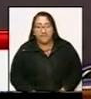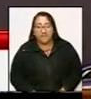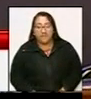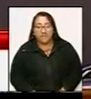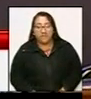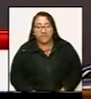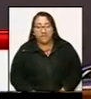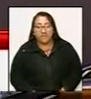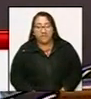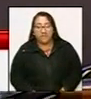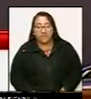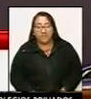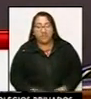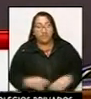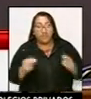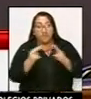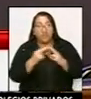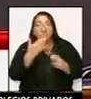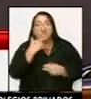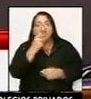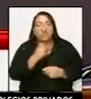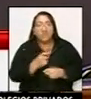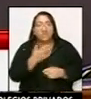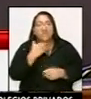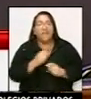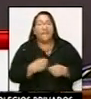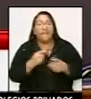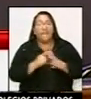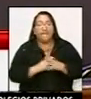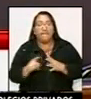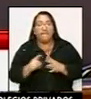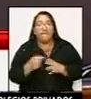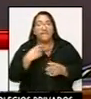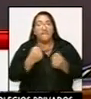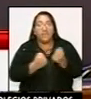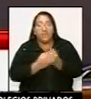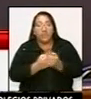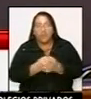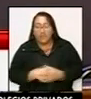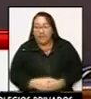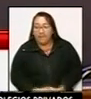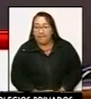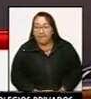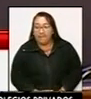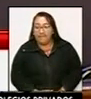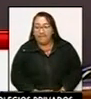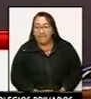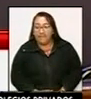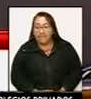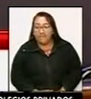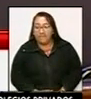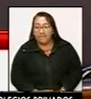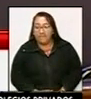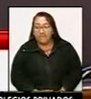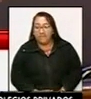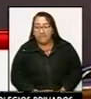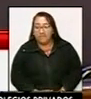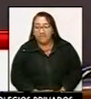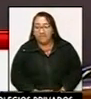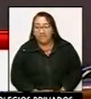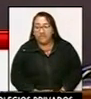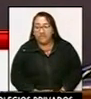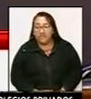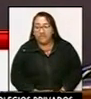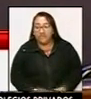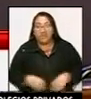¿se conoce a los agresores? ¿Quiénes le dieron a la fuga? ¿Quiénes le apoyaron a la fuga? ¿Han dado con ellos? Hasta el momento no sabemos